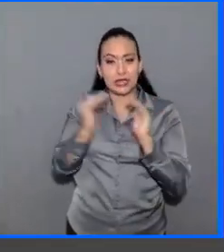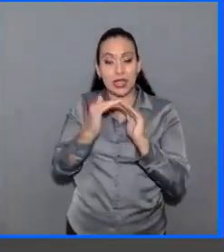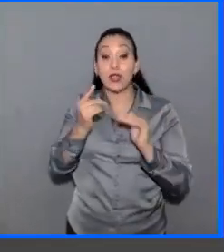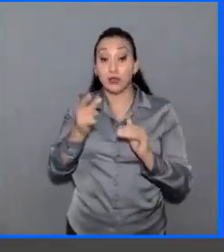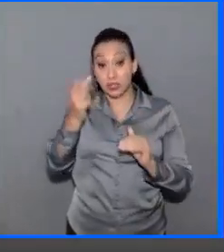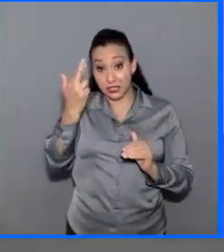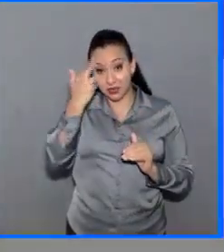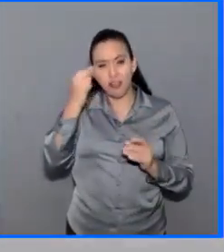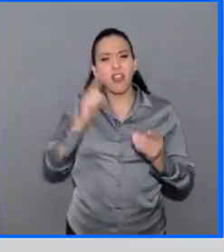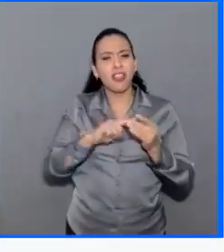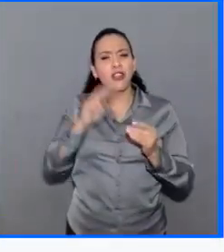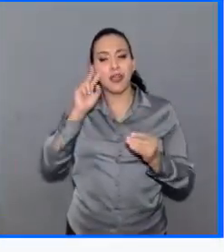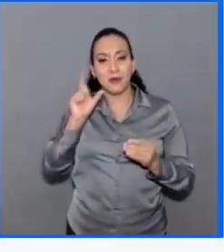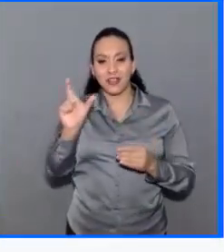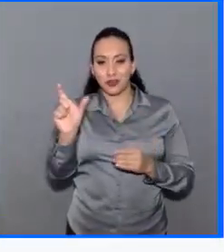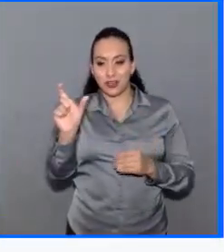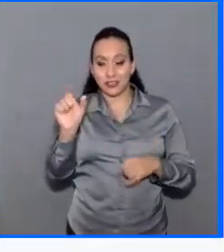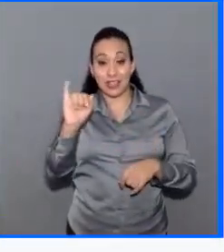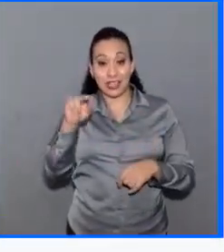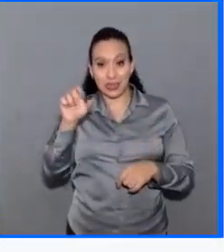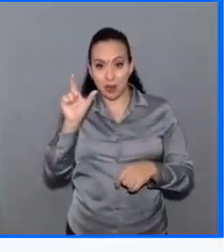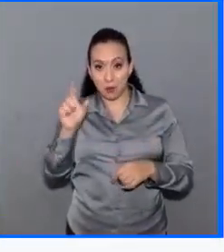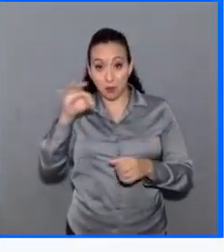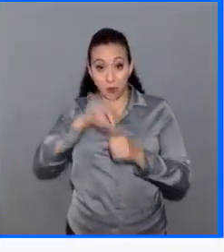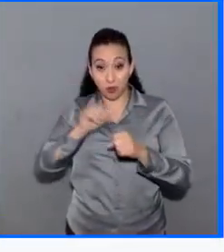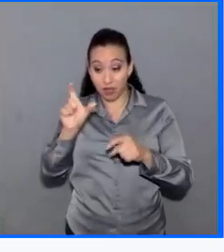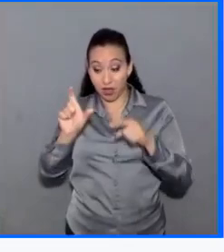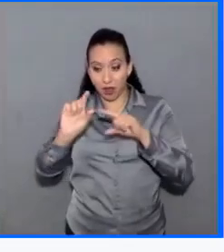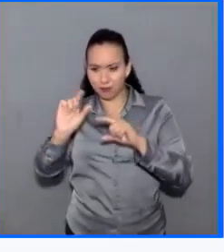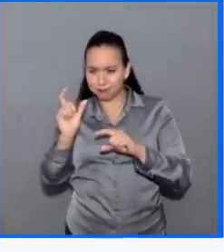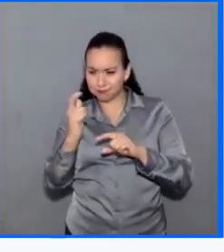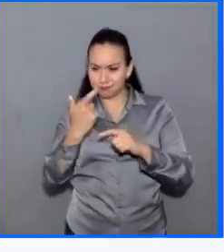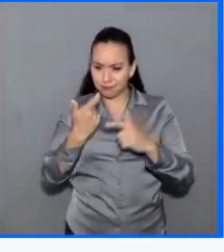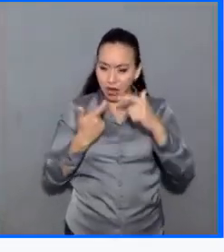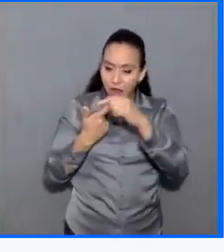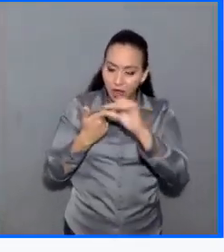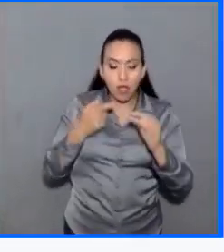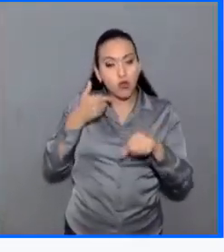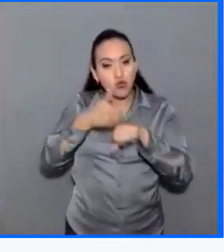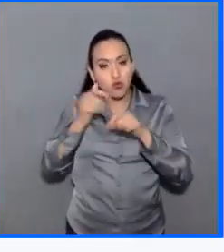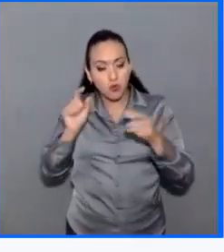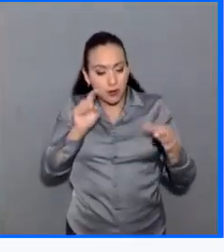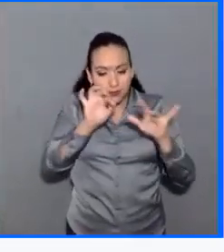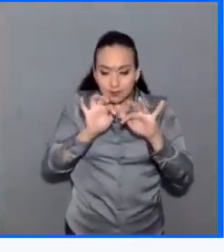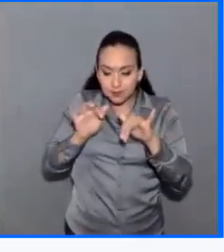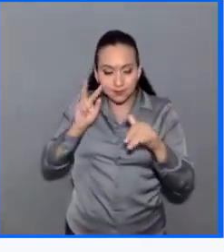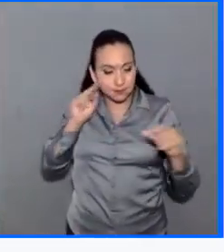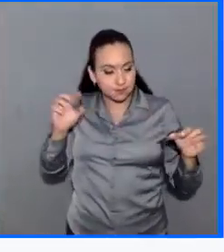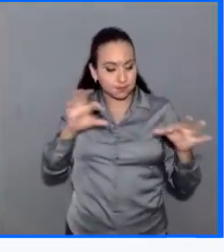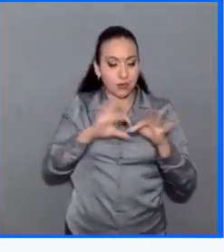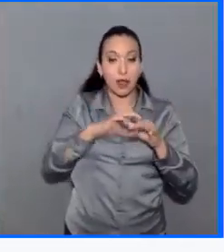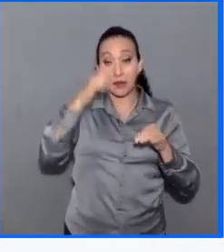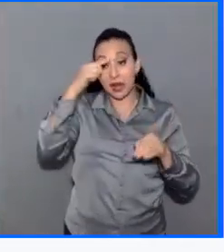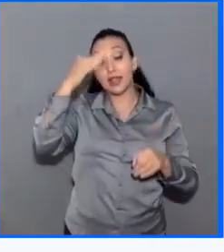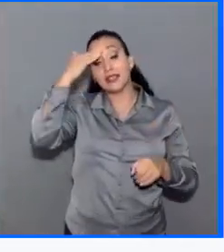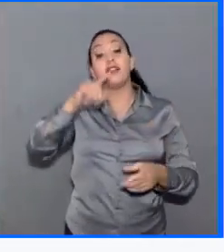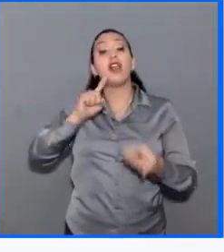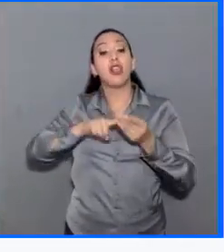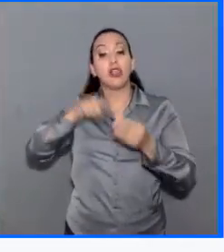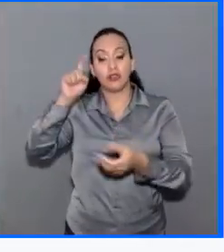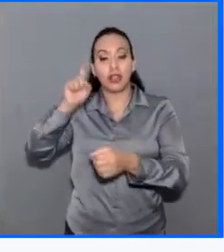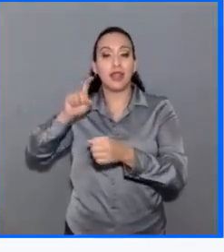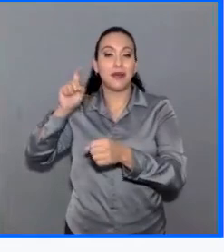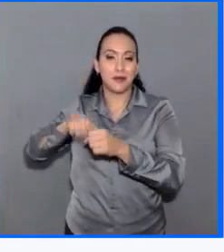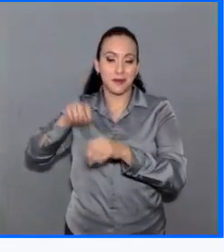y automáticamente el sistema desplegará la ubicación de las casillas identificadas como básica B o contigua C. Las y